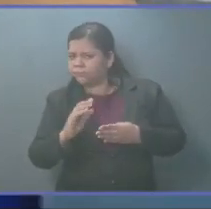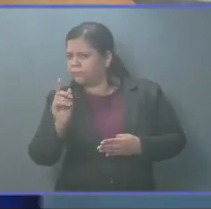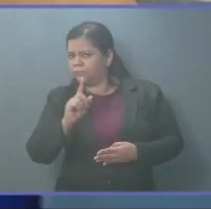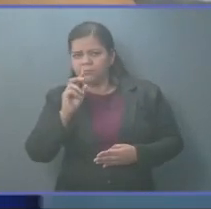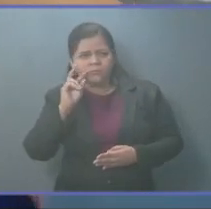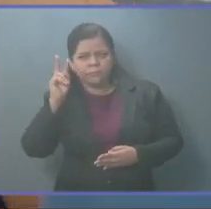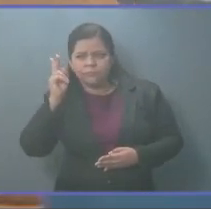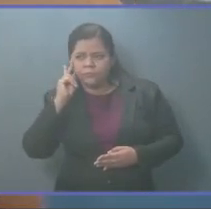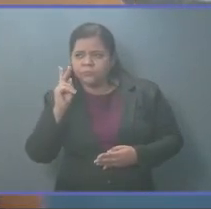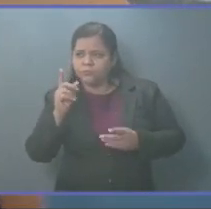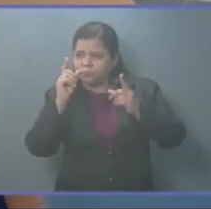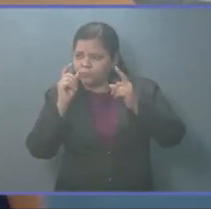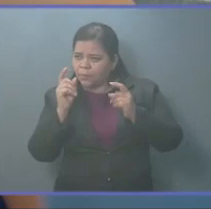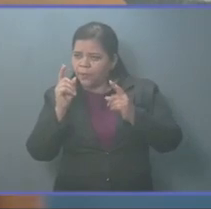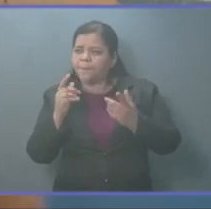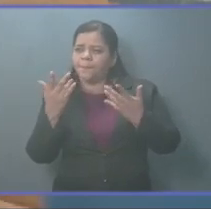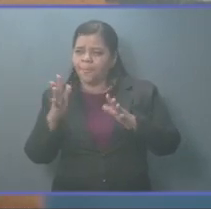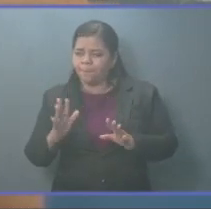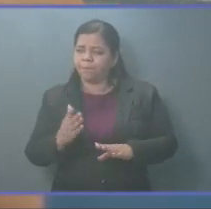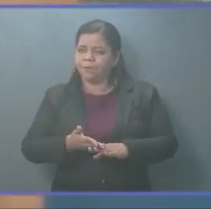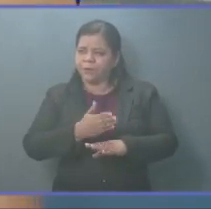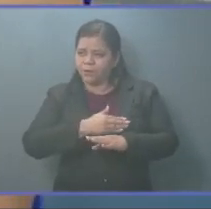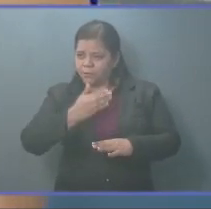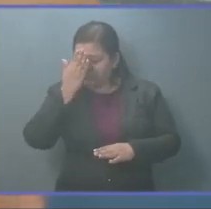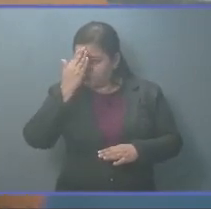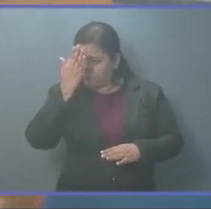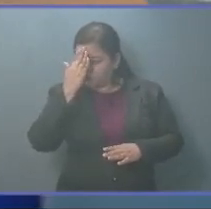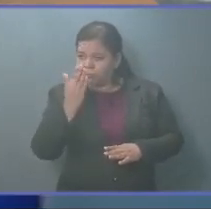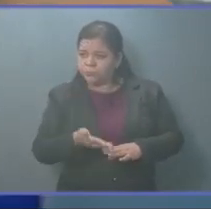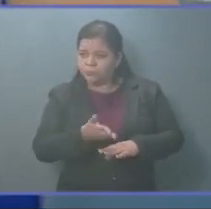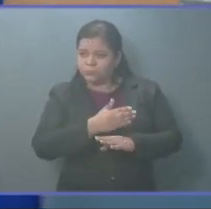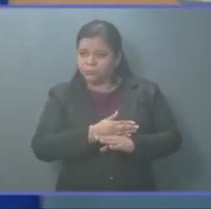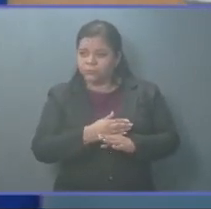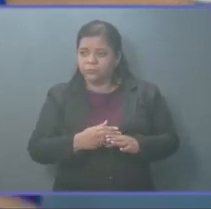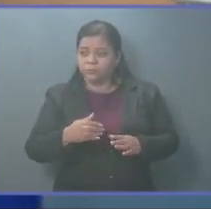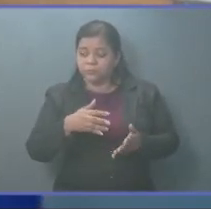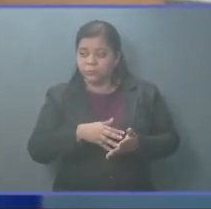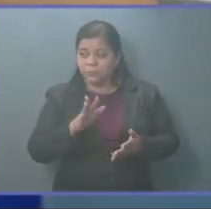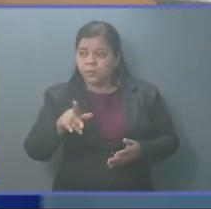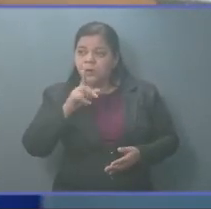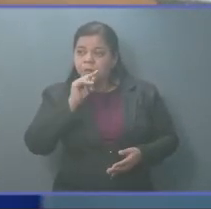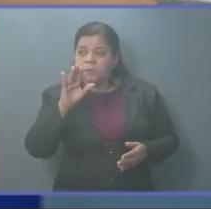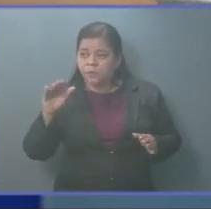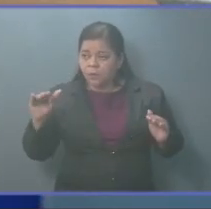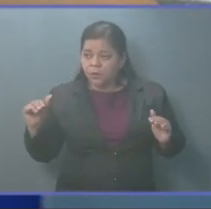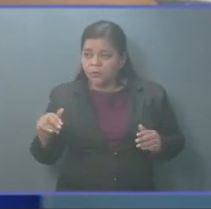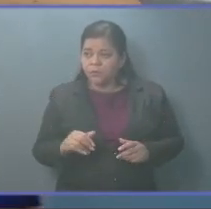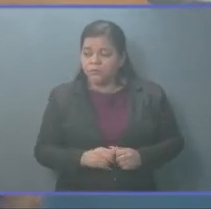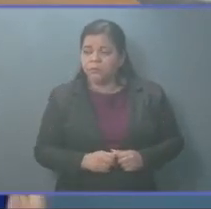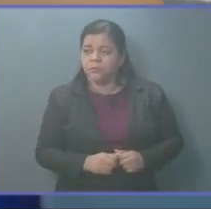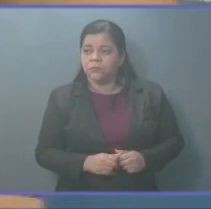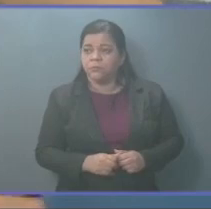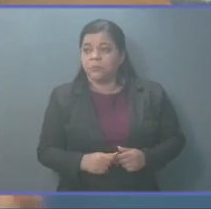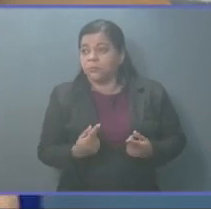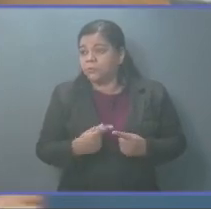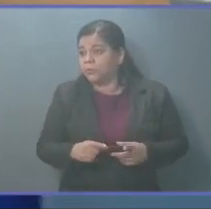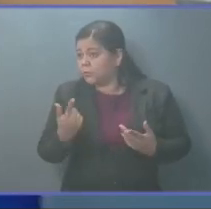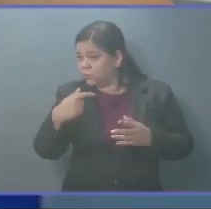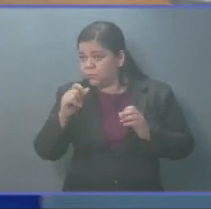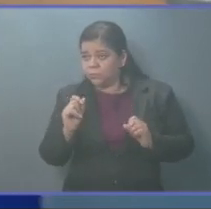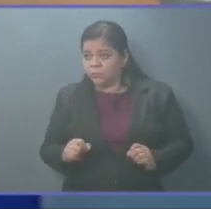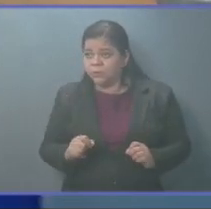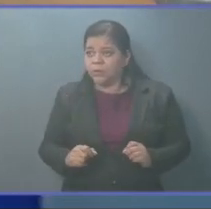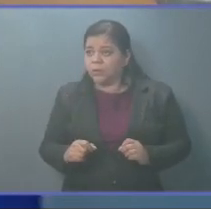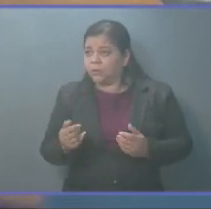fotografías, pero que sí existía un conocimiento, porque si no entonces no hubiese existido esta publicación de Twitter, y que no se puede salir del contexto